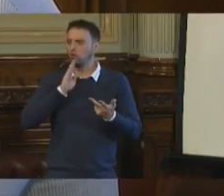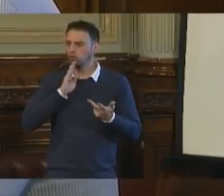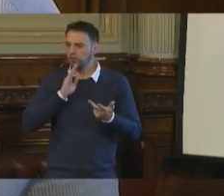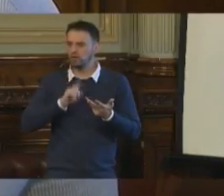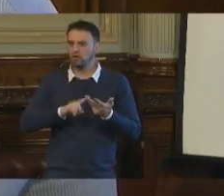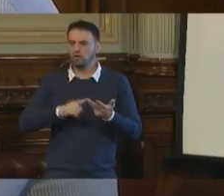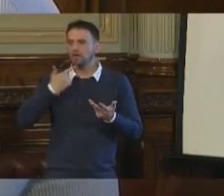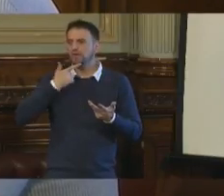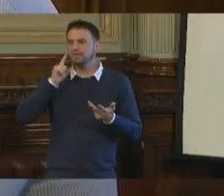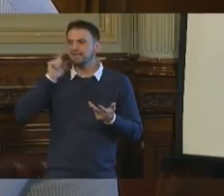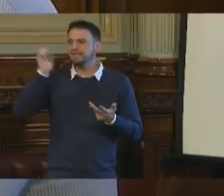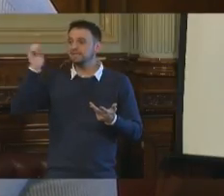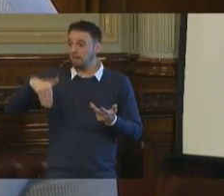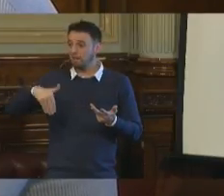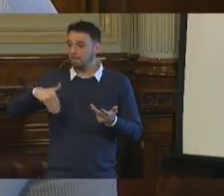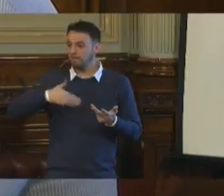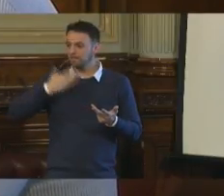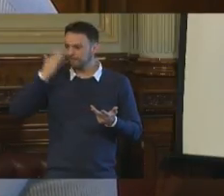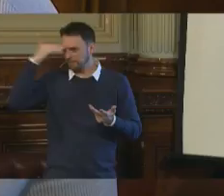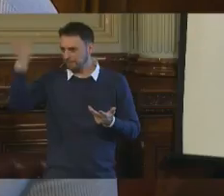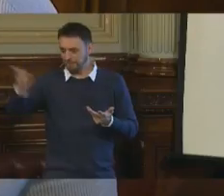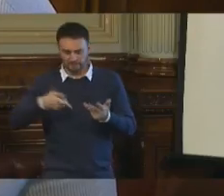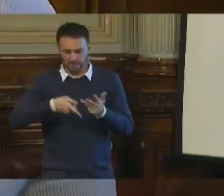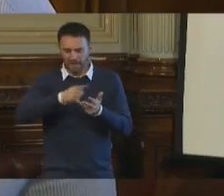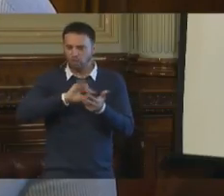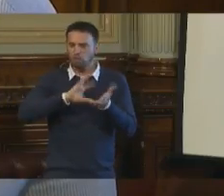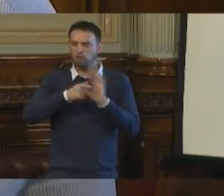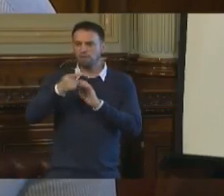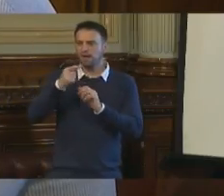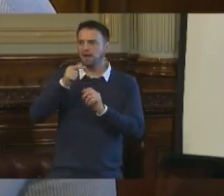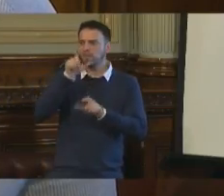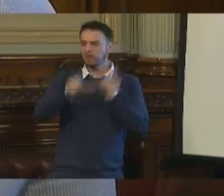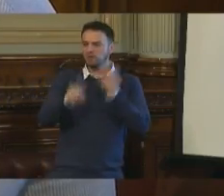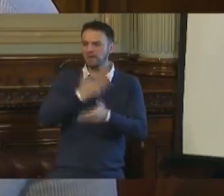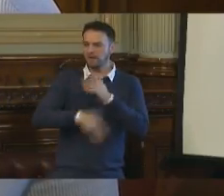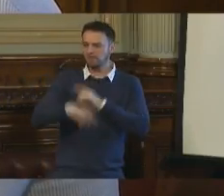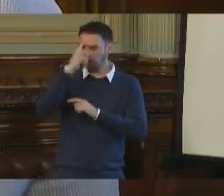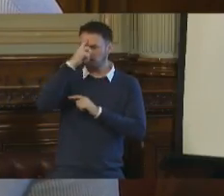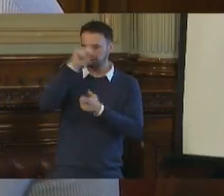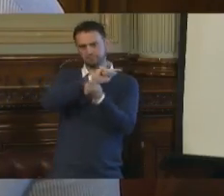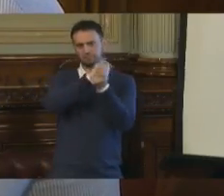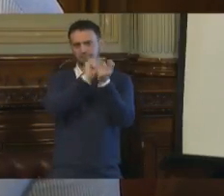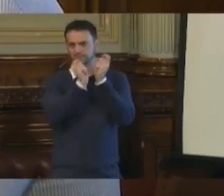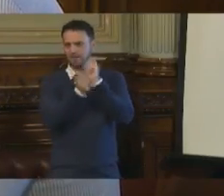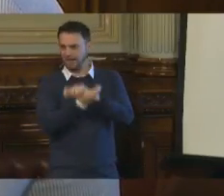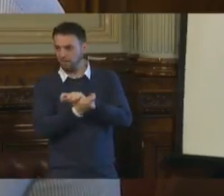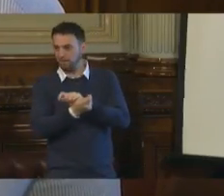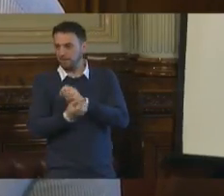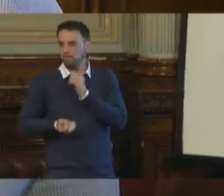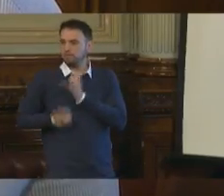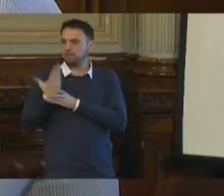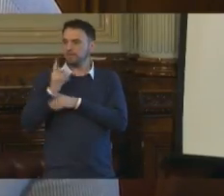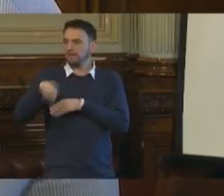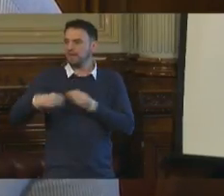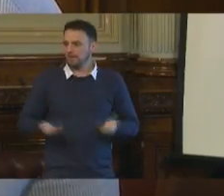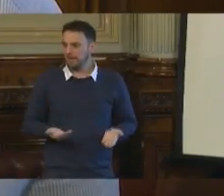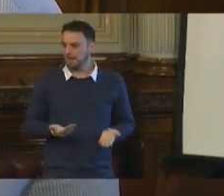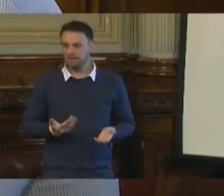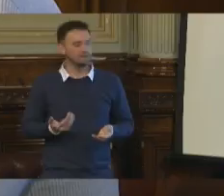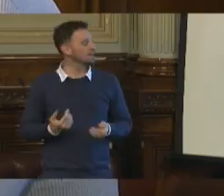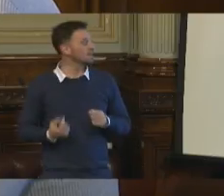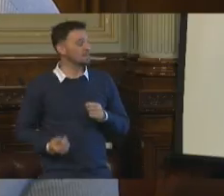el islam empieza a modificarse la visión sobre las personas con discapacidad y aparece